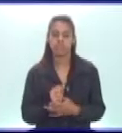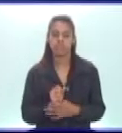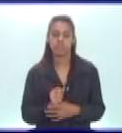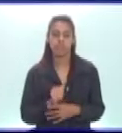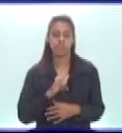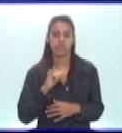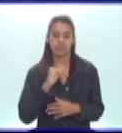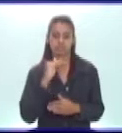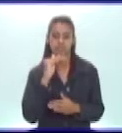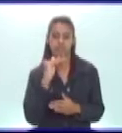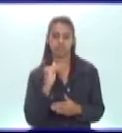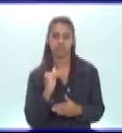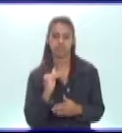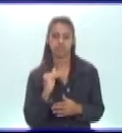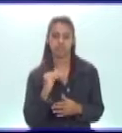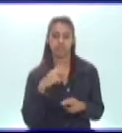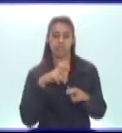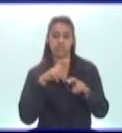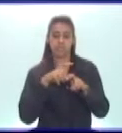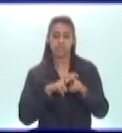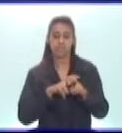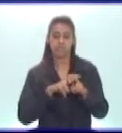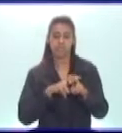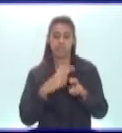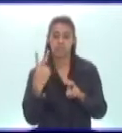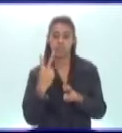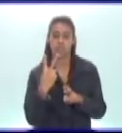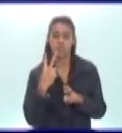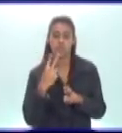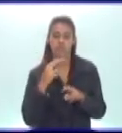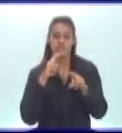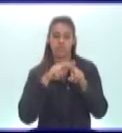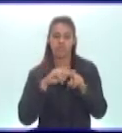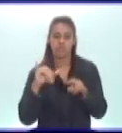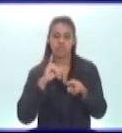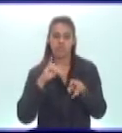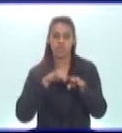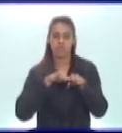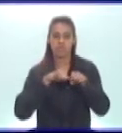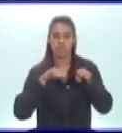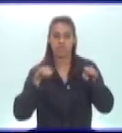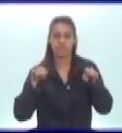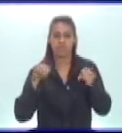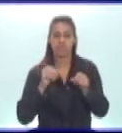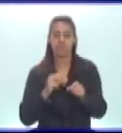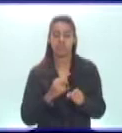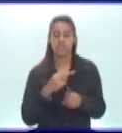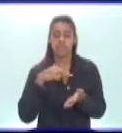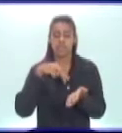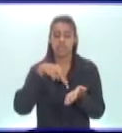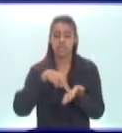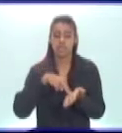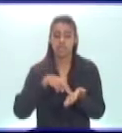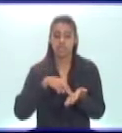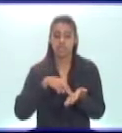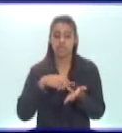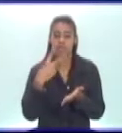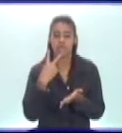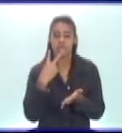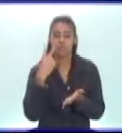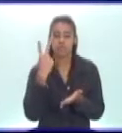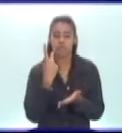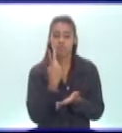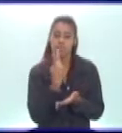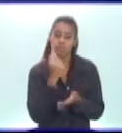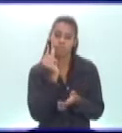a su misma altura. Si estamos sentados, los dos deben estar sentados Si está de pie, debe estar de pie para